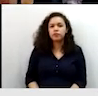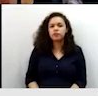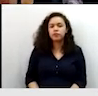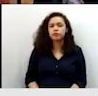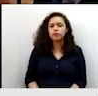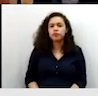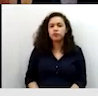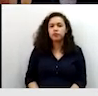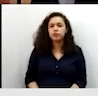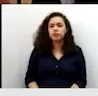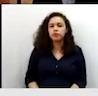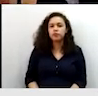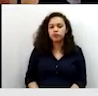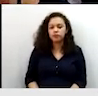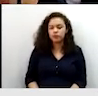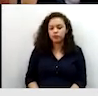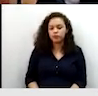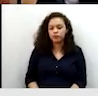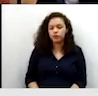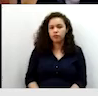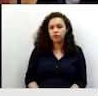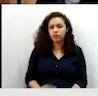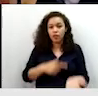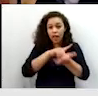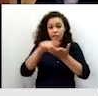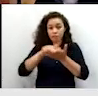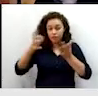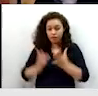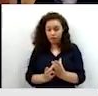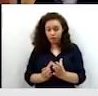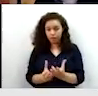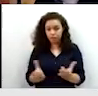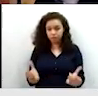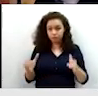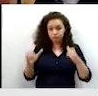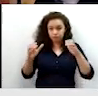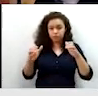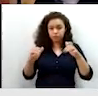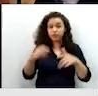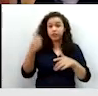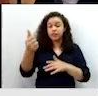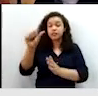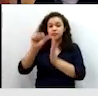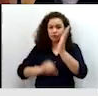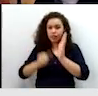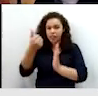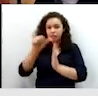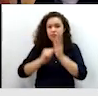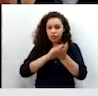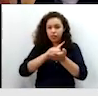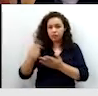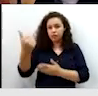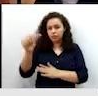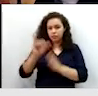La limpieza de los depósitos de agua debe de ser mínimo cada 6 meses. Si ustedes llegan a